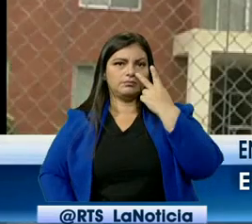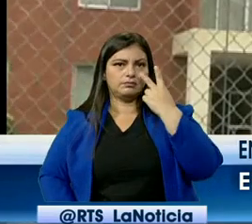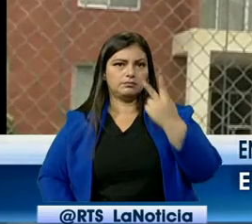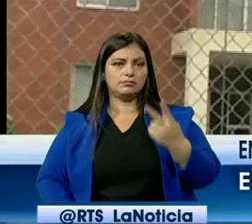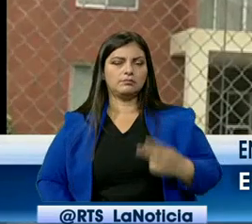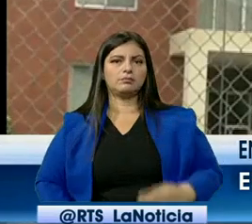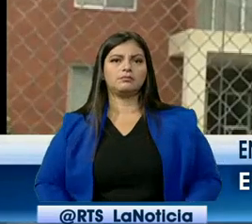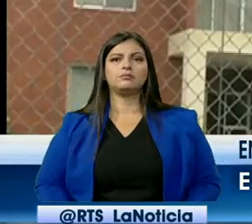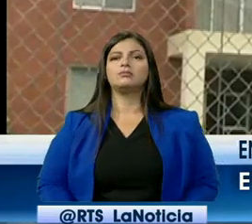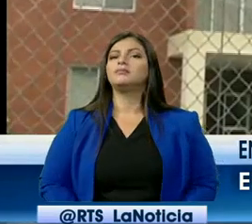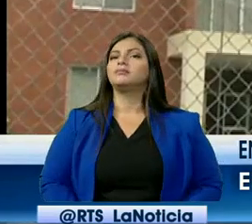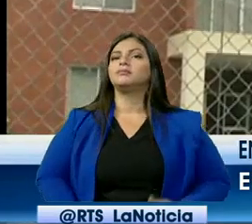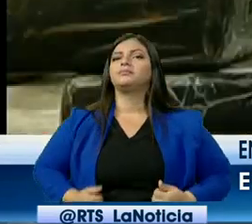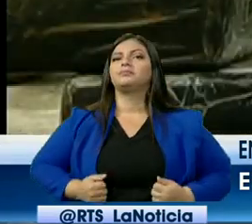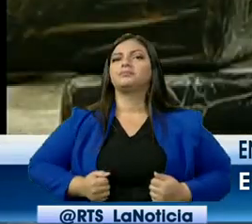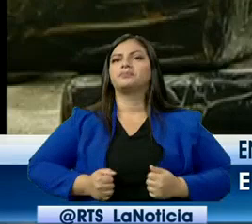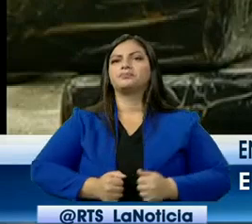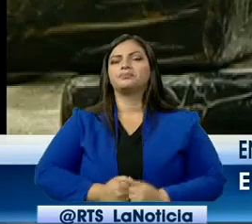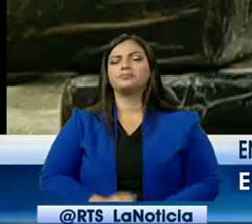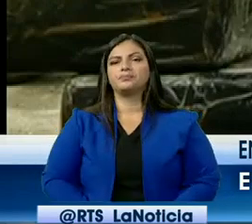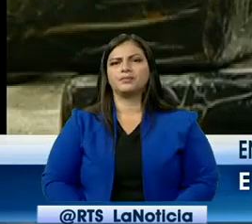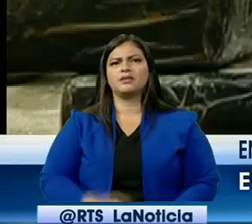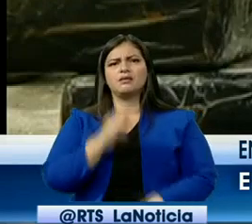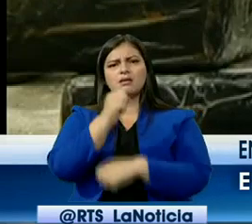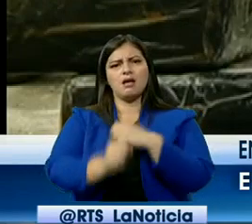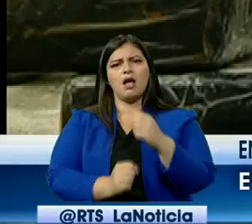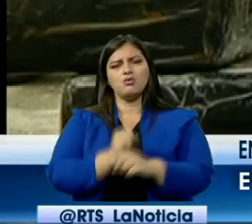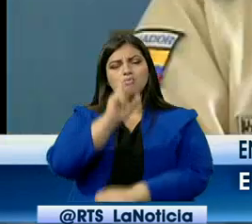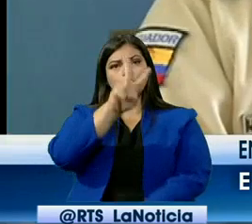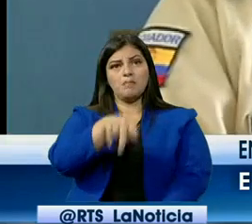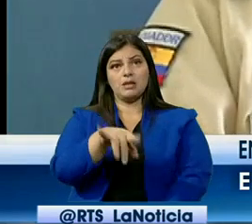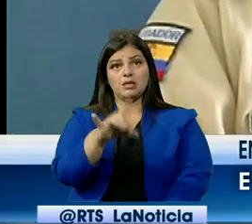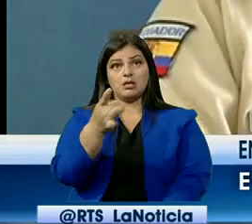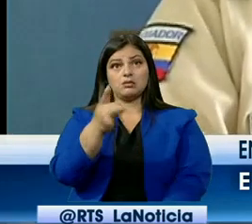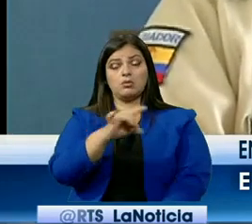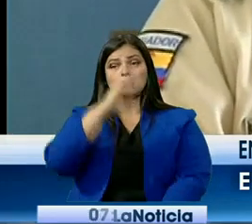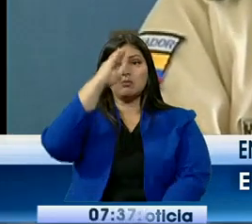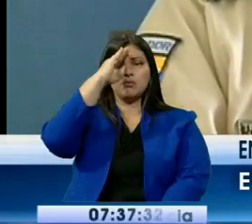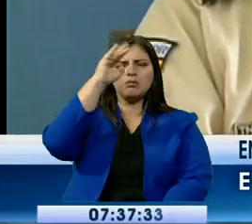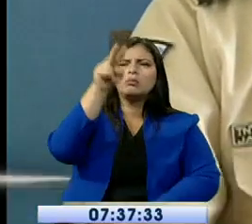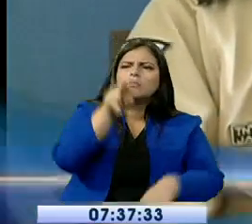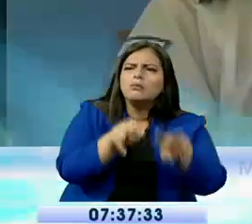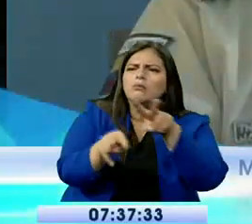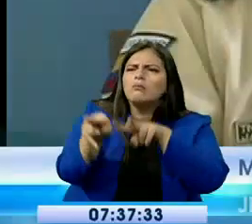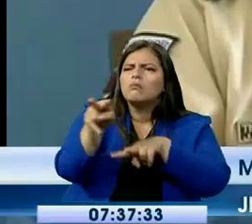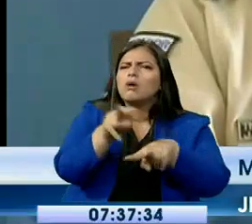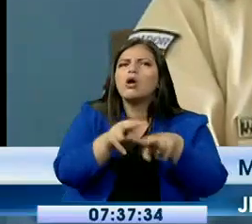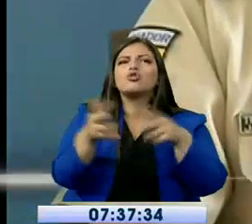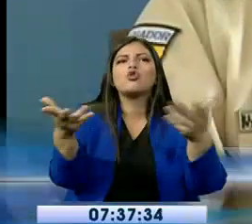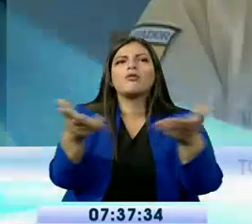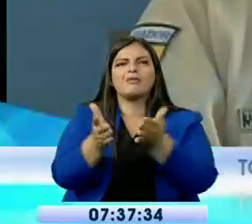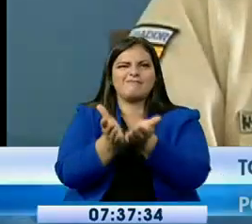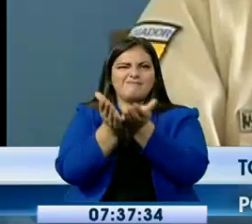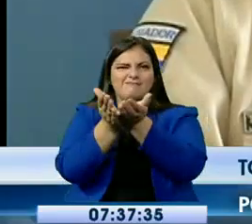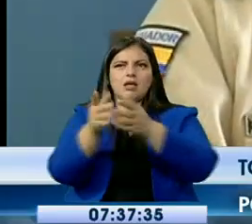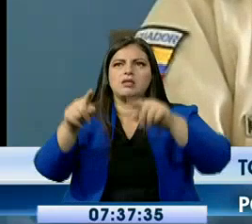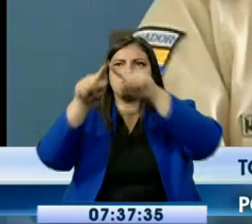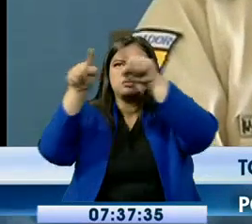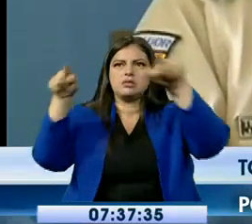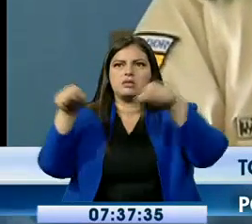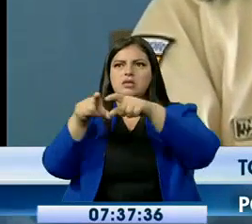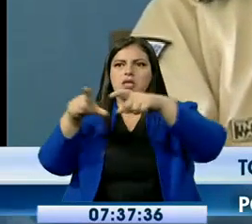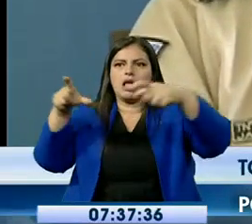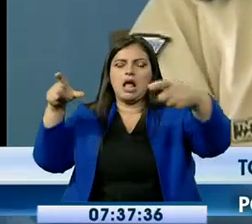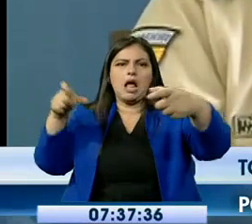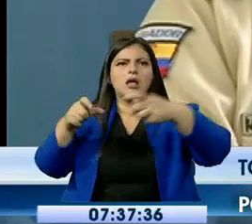las mismas características, en envolturas de plásticos. Su destino final viene a ser un ejemplo Guatemala, viene a ser México,